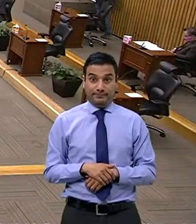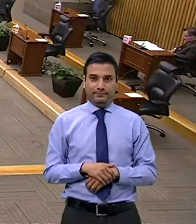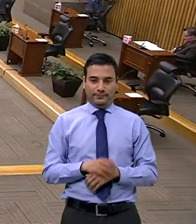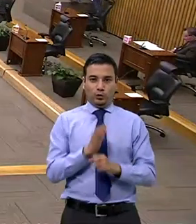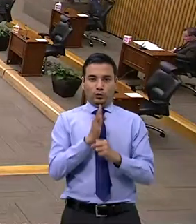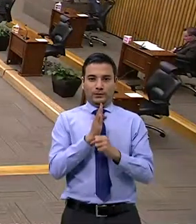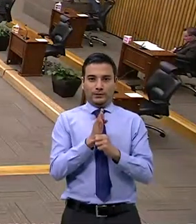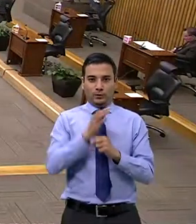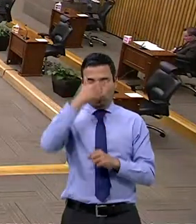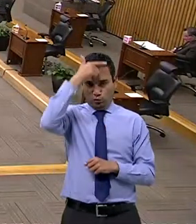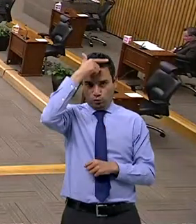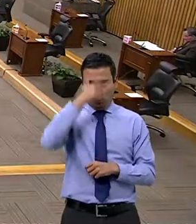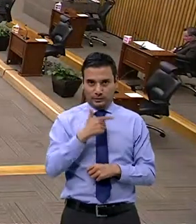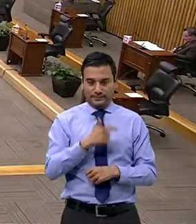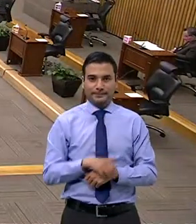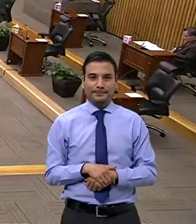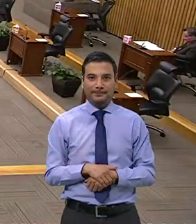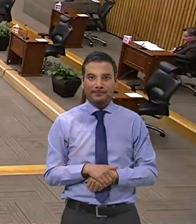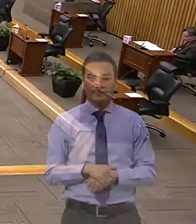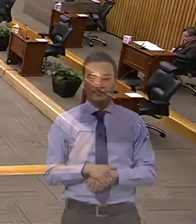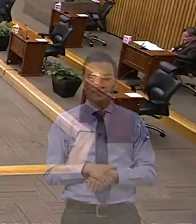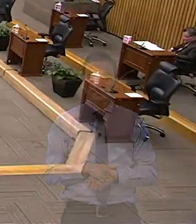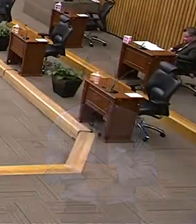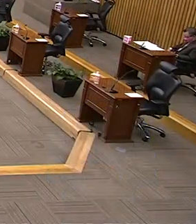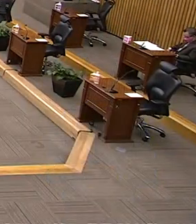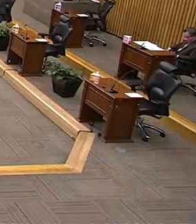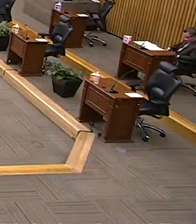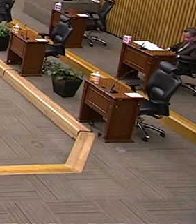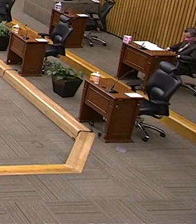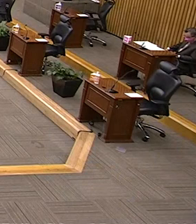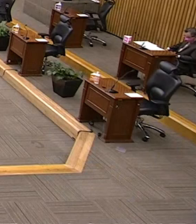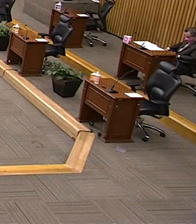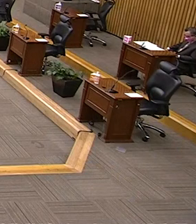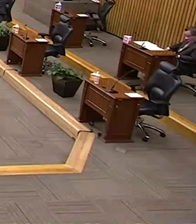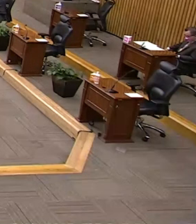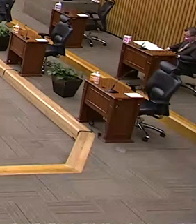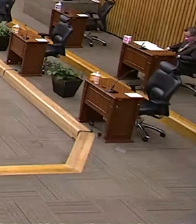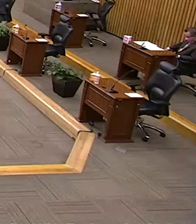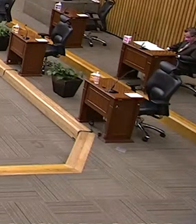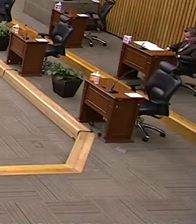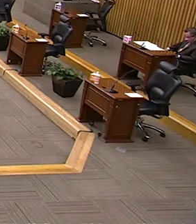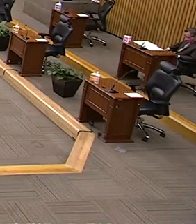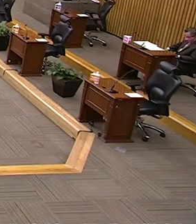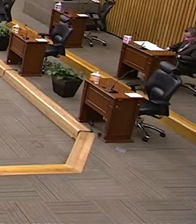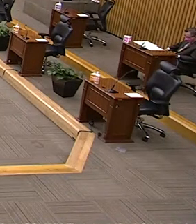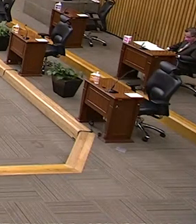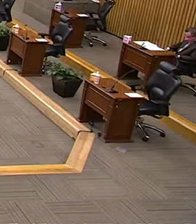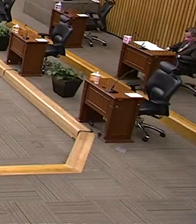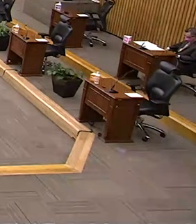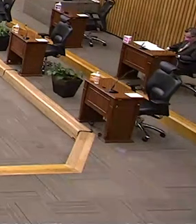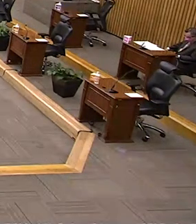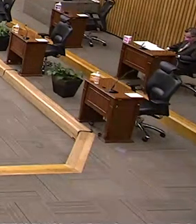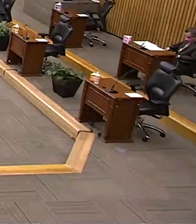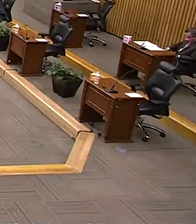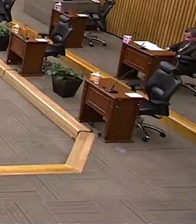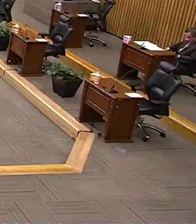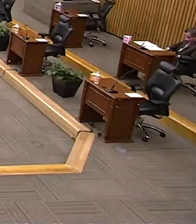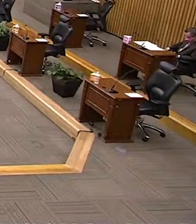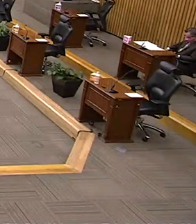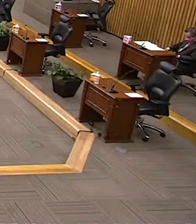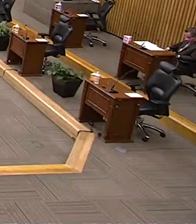bueno es hilarante las participaciones de las dos últimas